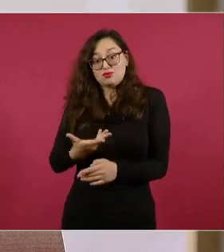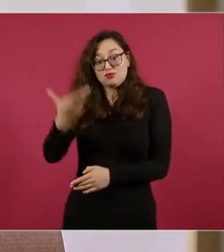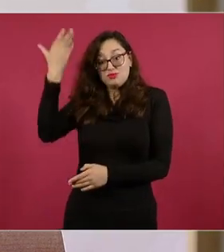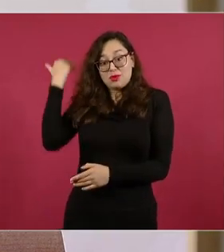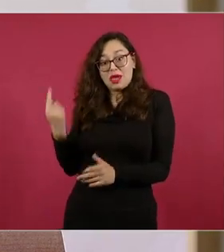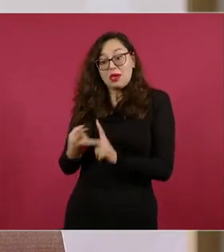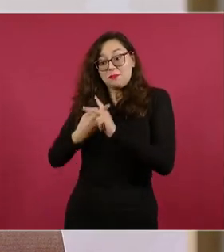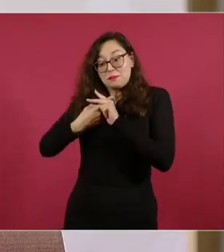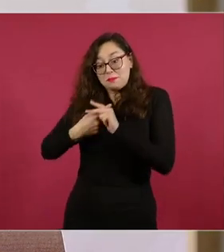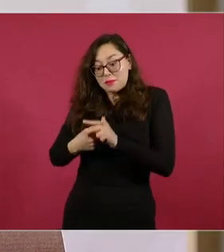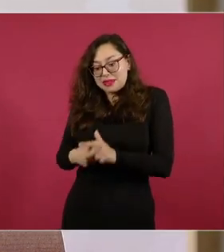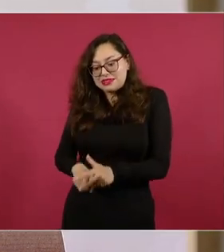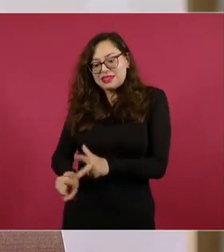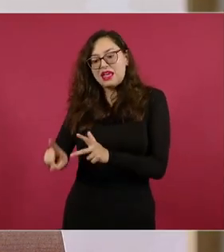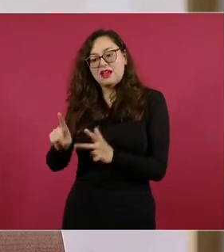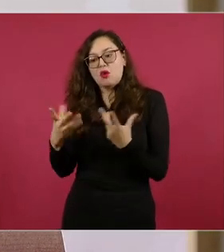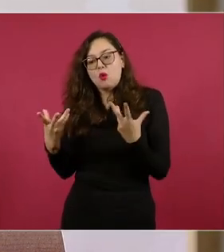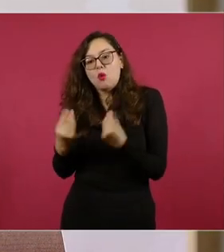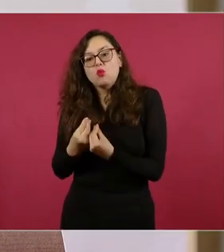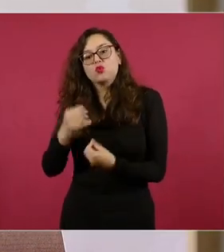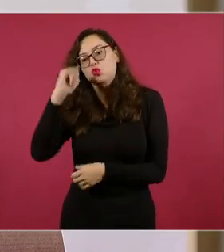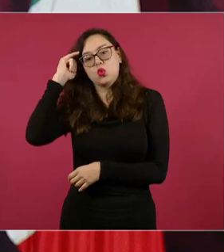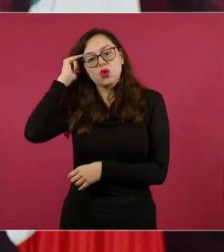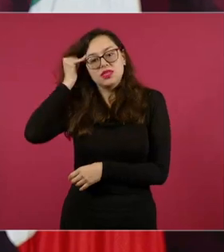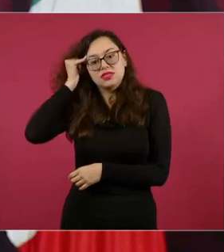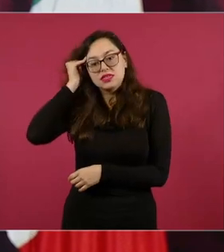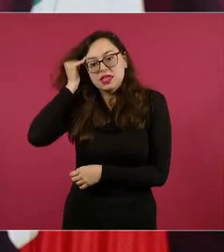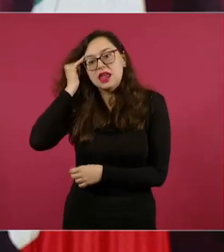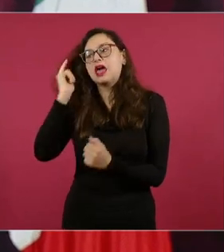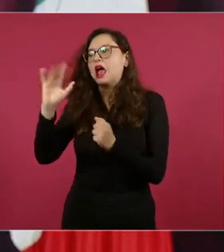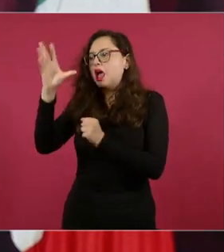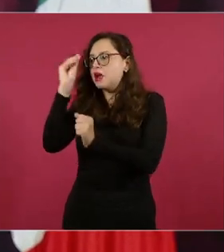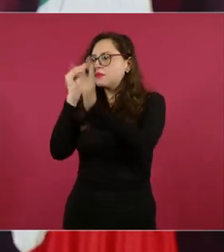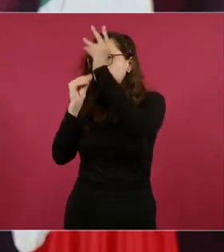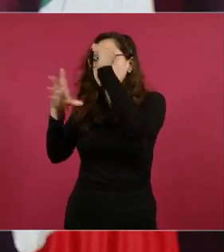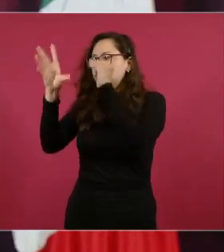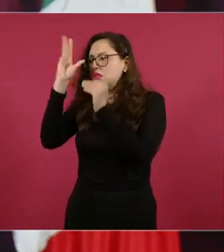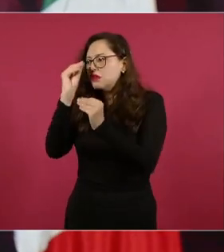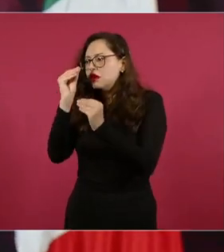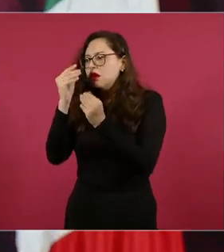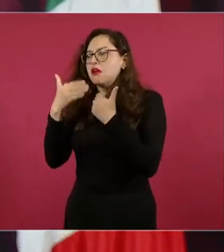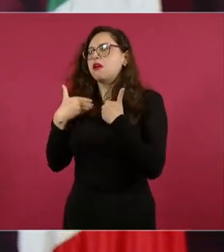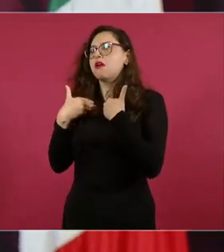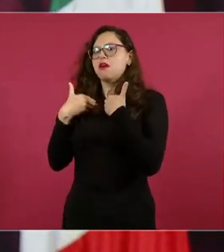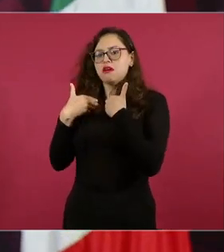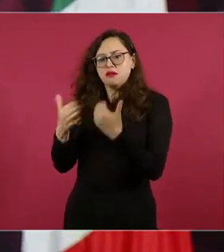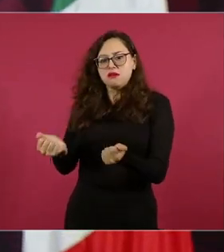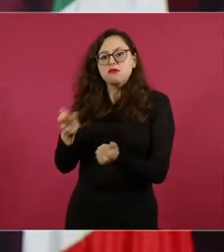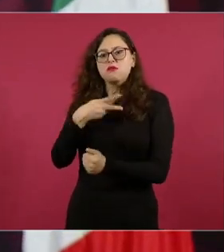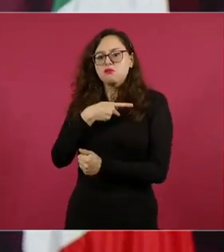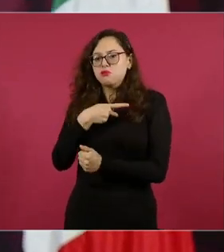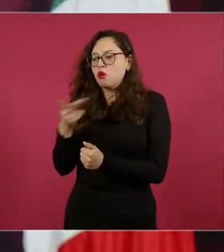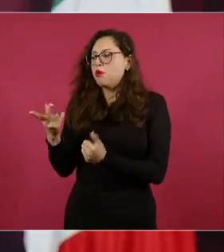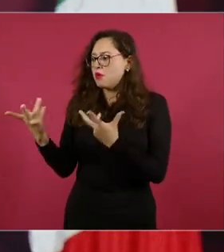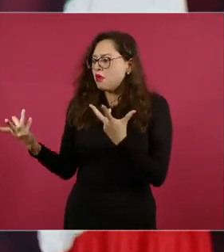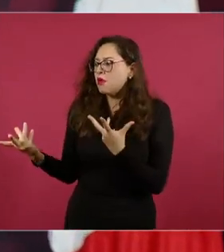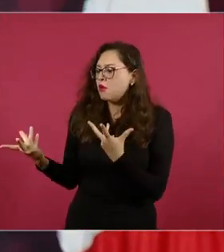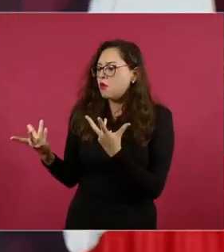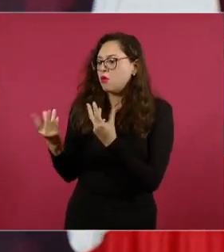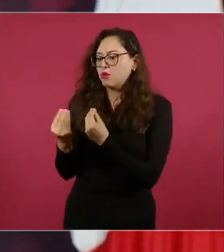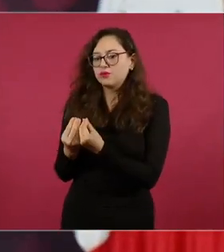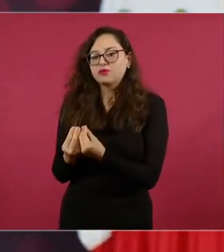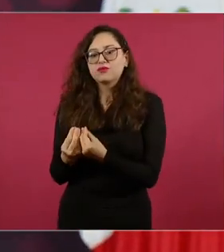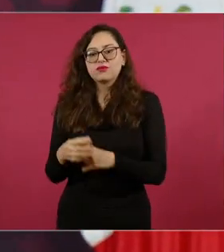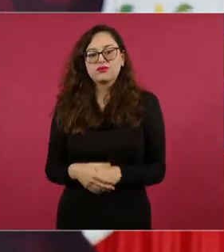formé, ahí aprendí a trabajar para los pobres. Y hay una foto en donde traigo